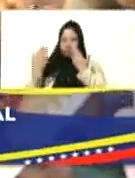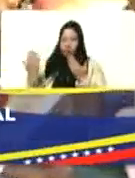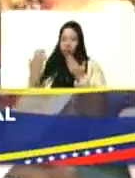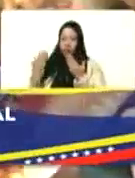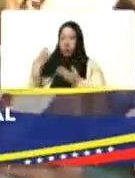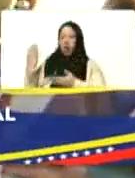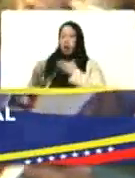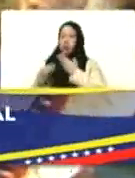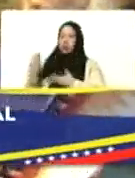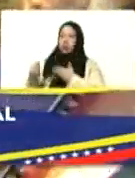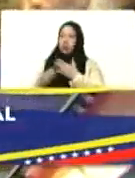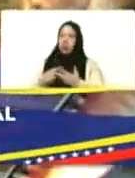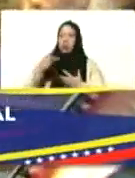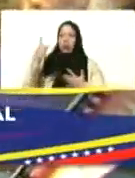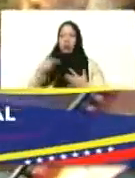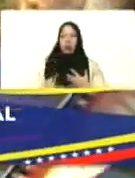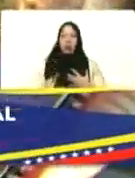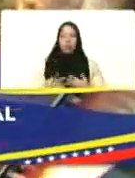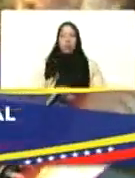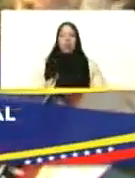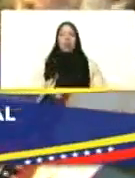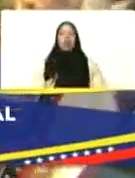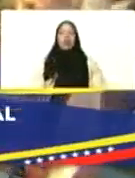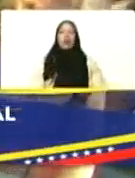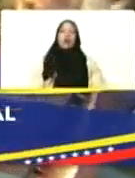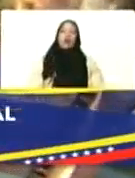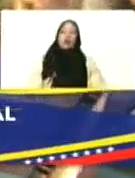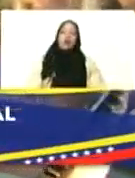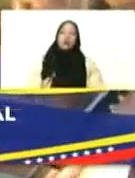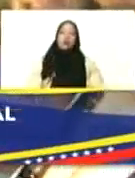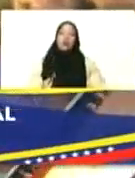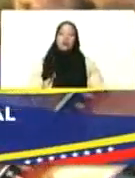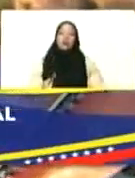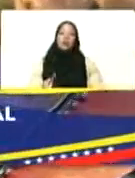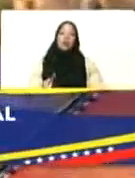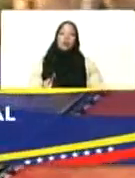Realizó un programa para